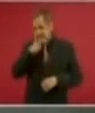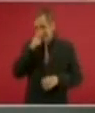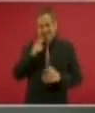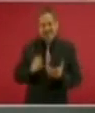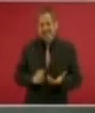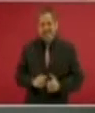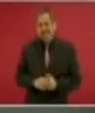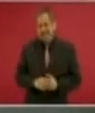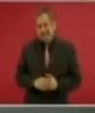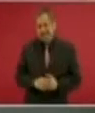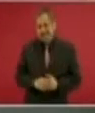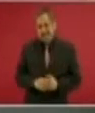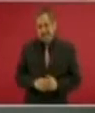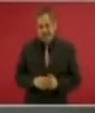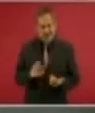Que no